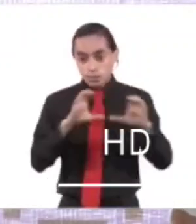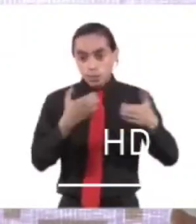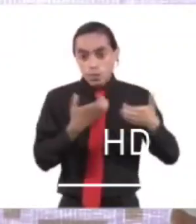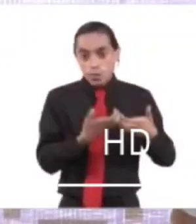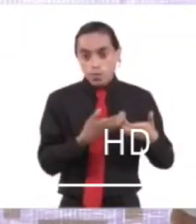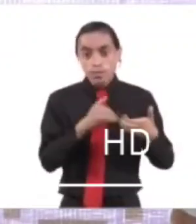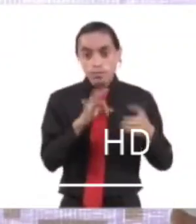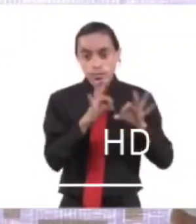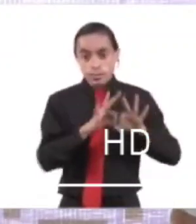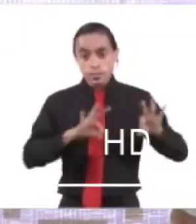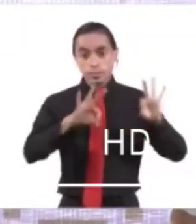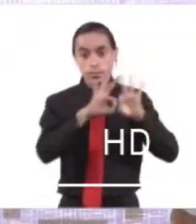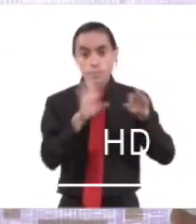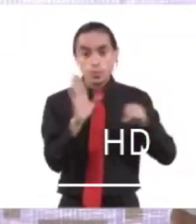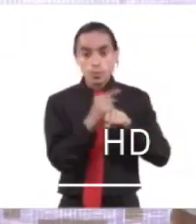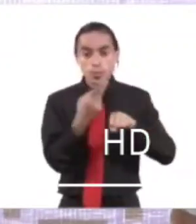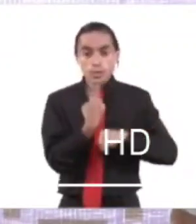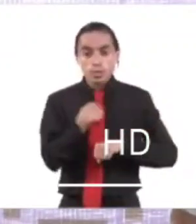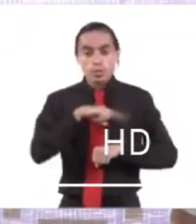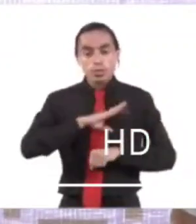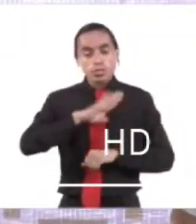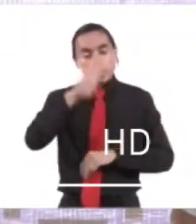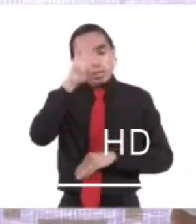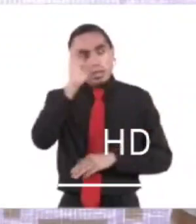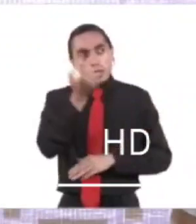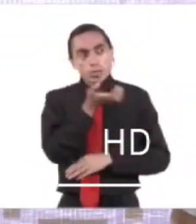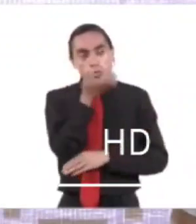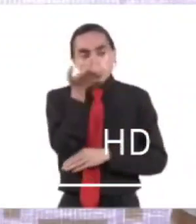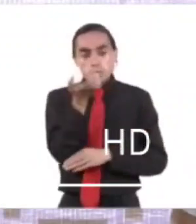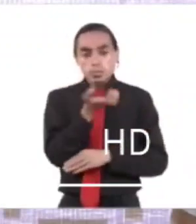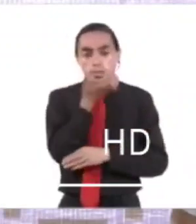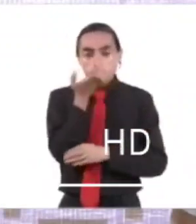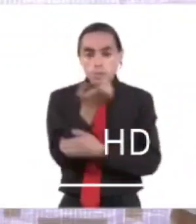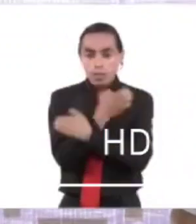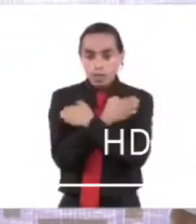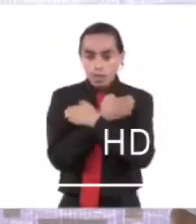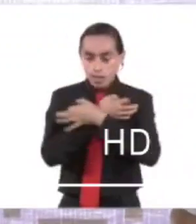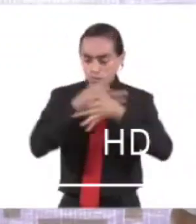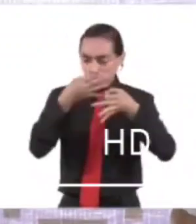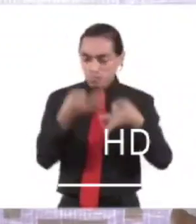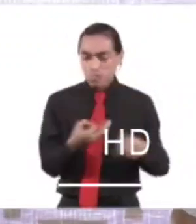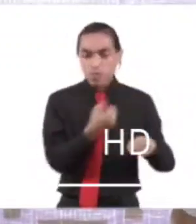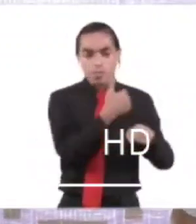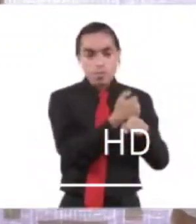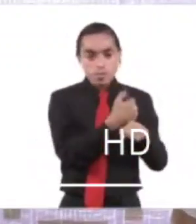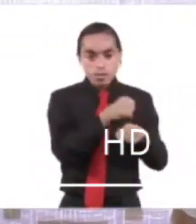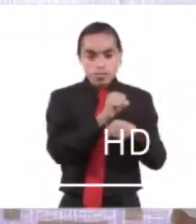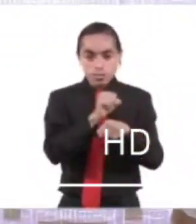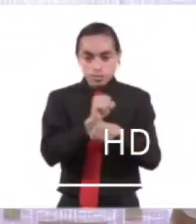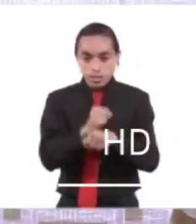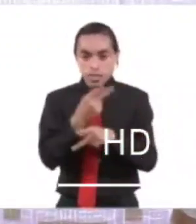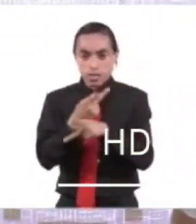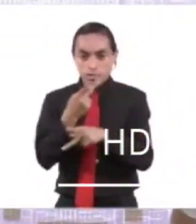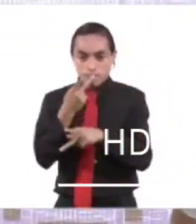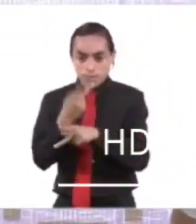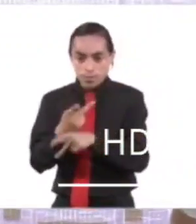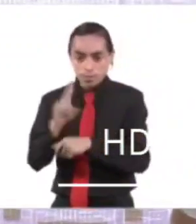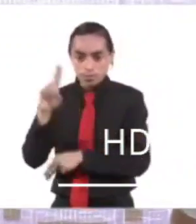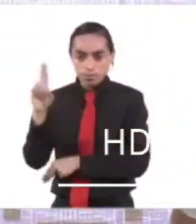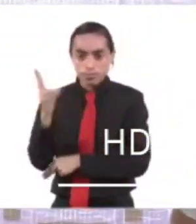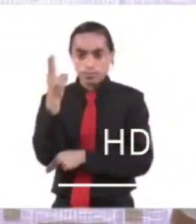porque estamos acostumbrados a pensar la educación como la educación formal, primaria, secundaria, prepa,